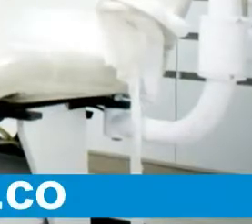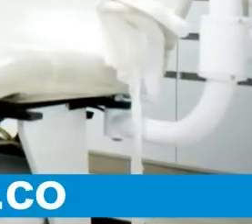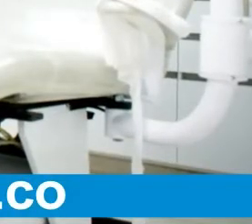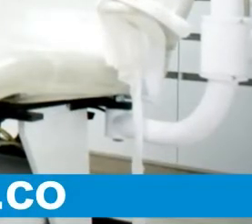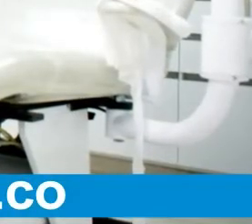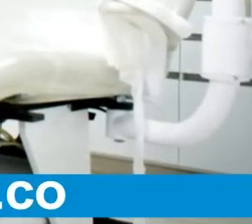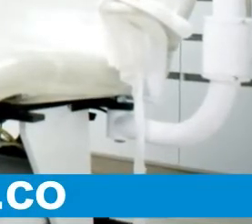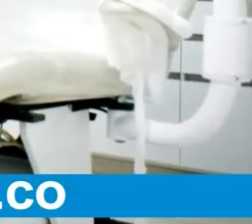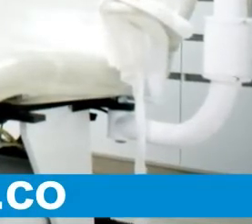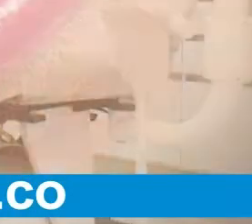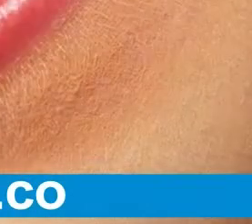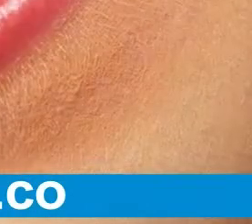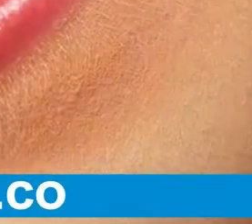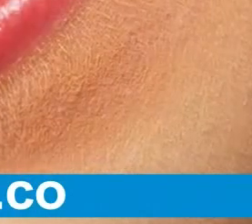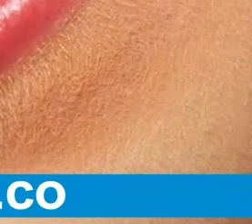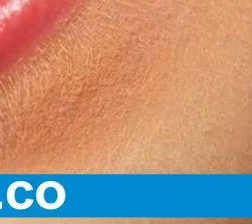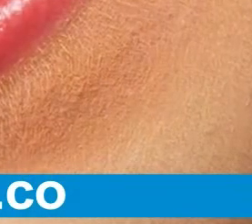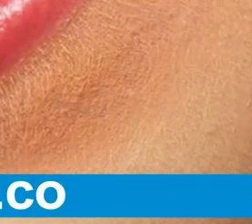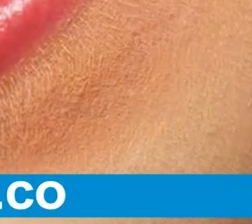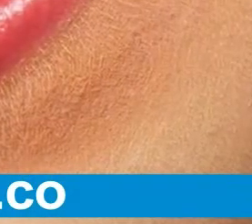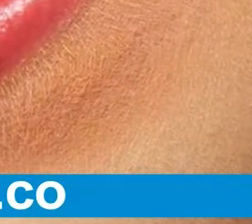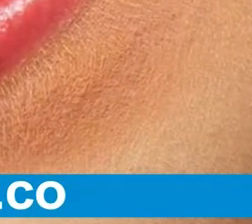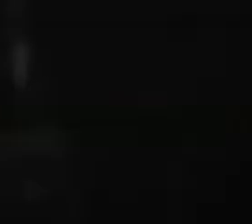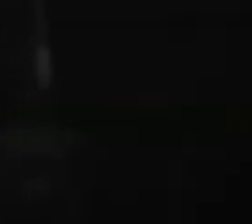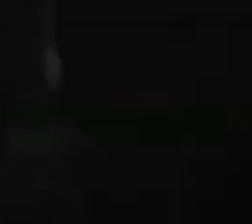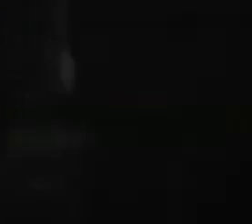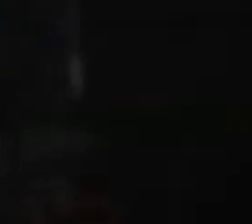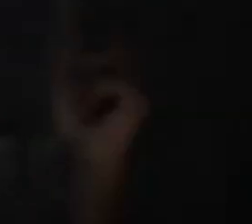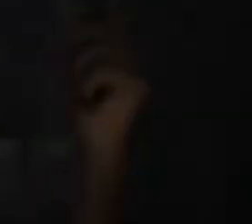mejor odontología a los mejores precios.